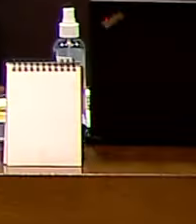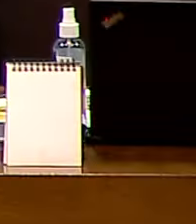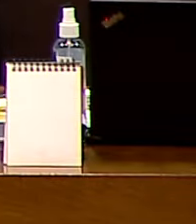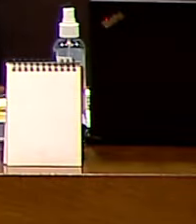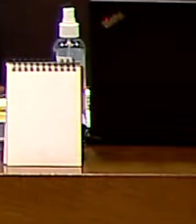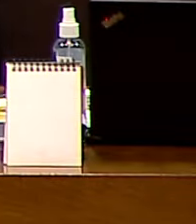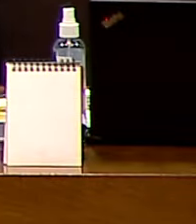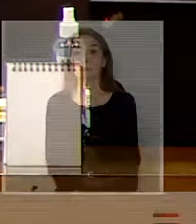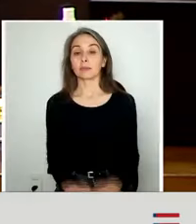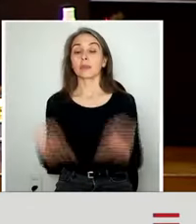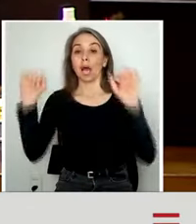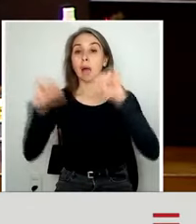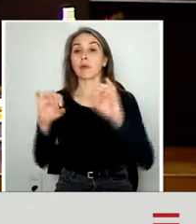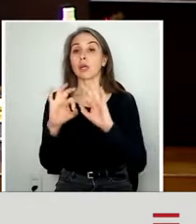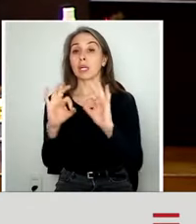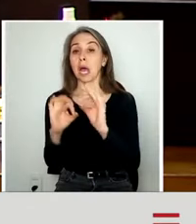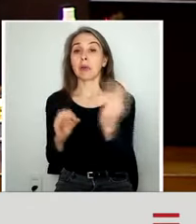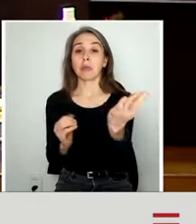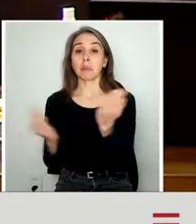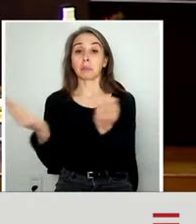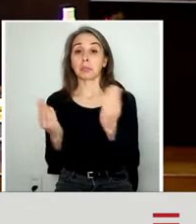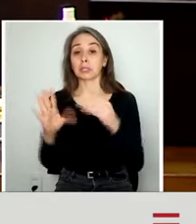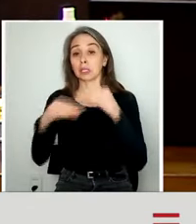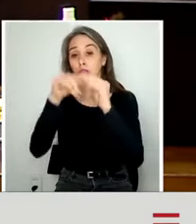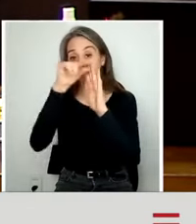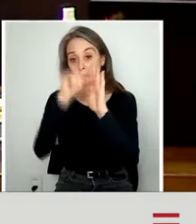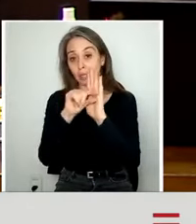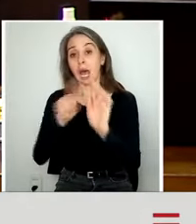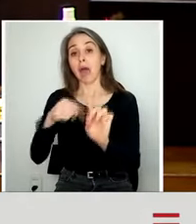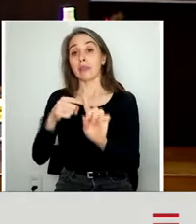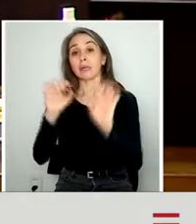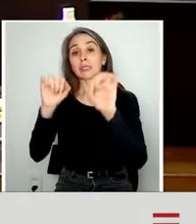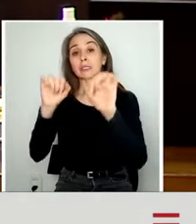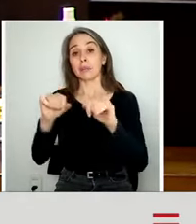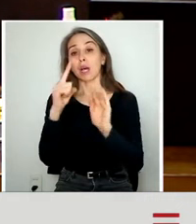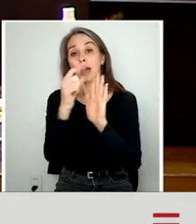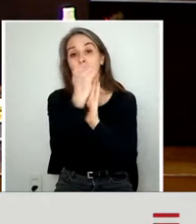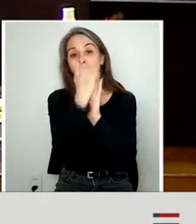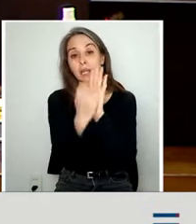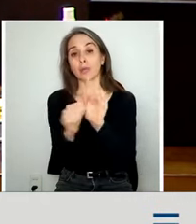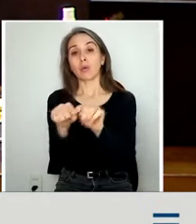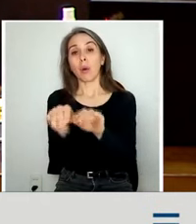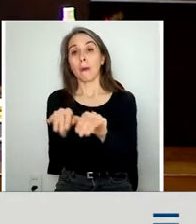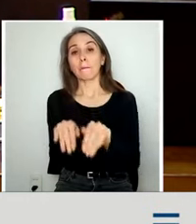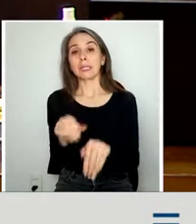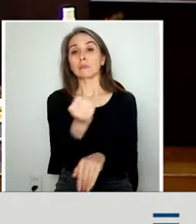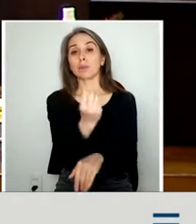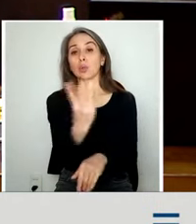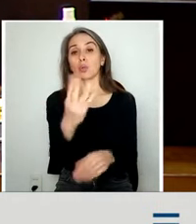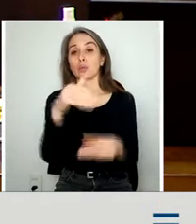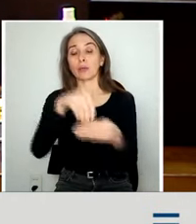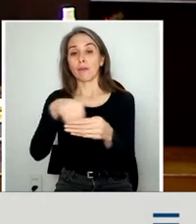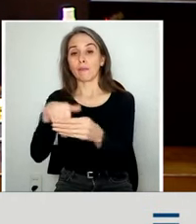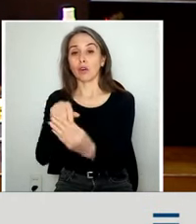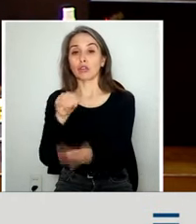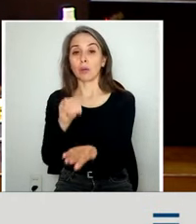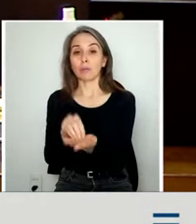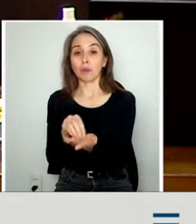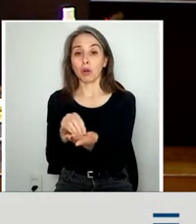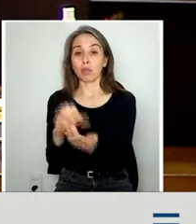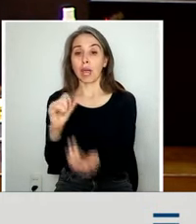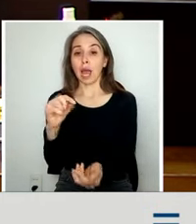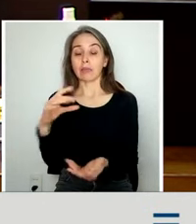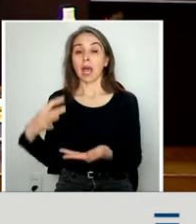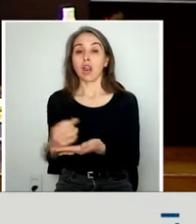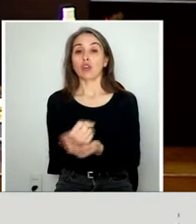por no haber sido objeto de indicaciones el proyecto queda además aprobado en particular con la misma votación dejándose constancia de haber alcanzado